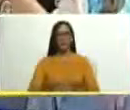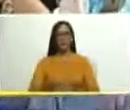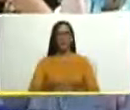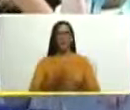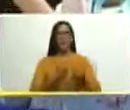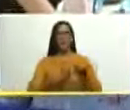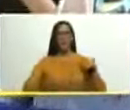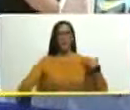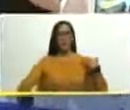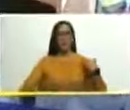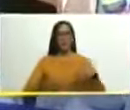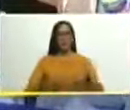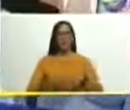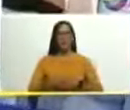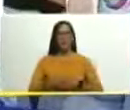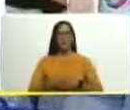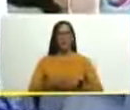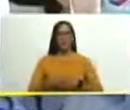Presidente,